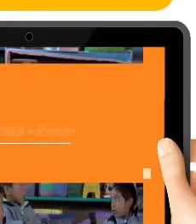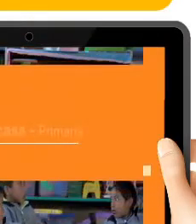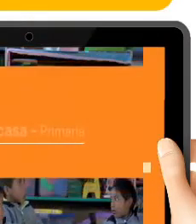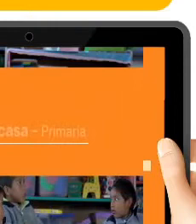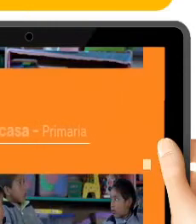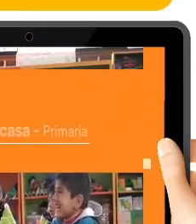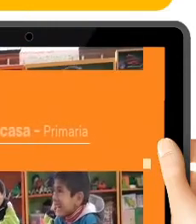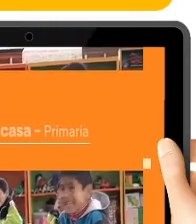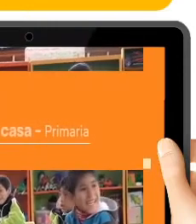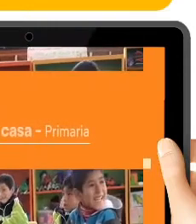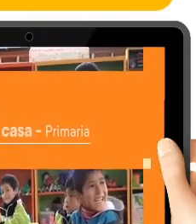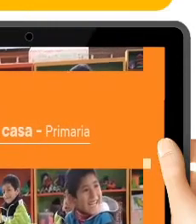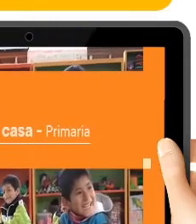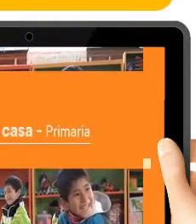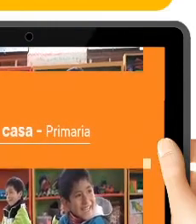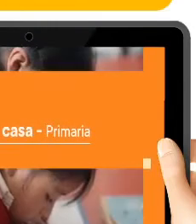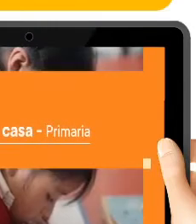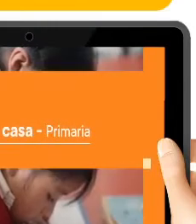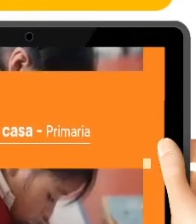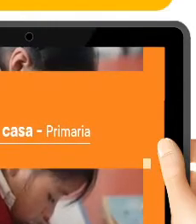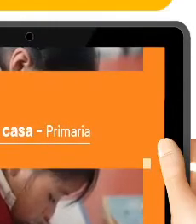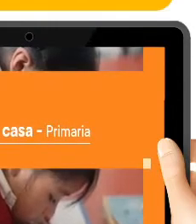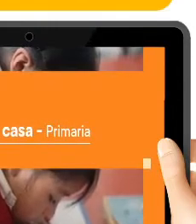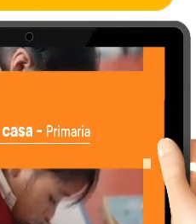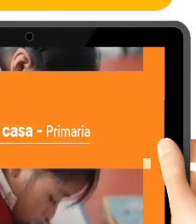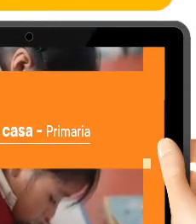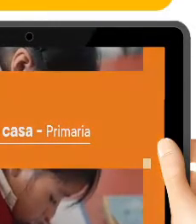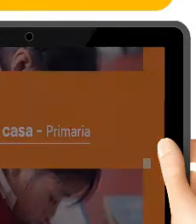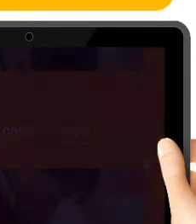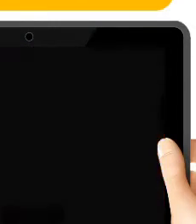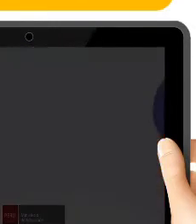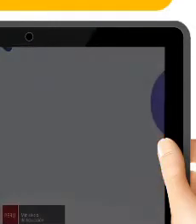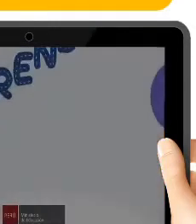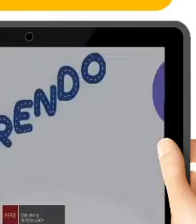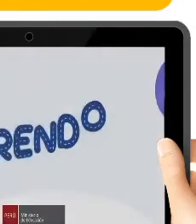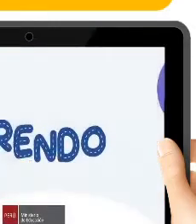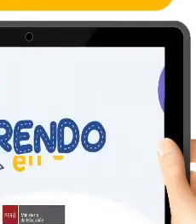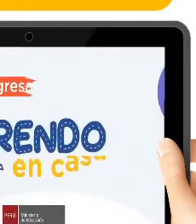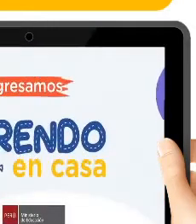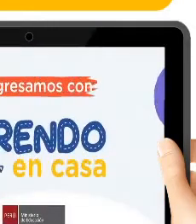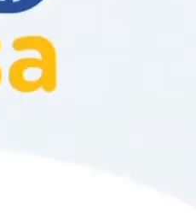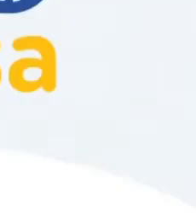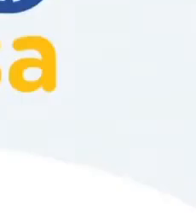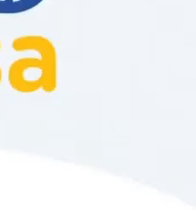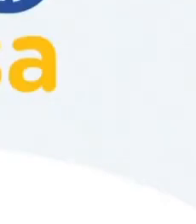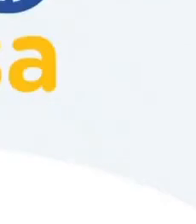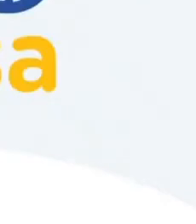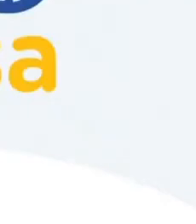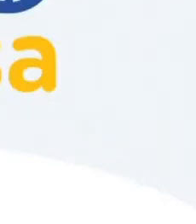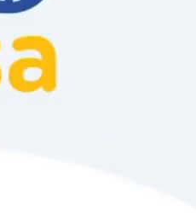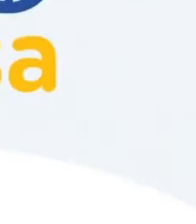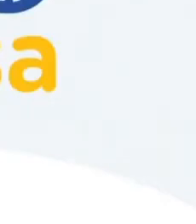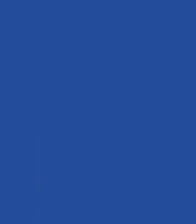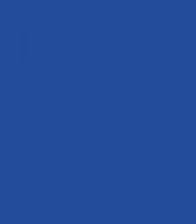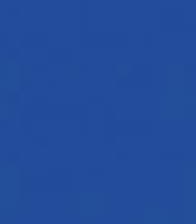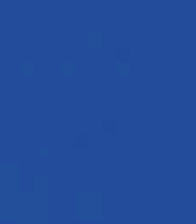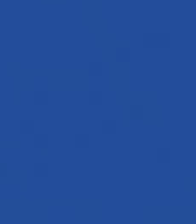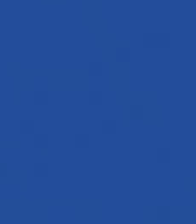es mi familia, vamos todos a cantar. Vamos todos a...